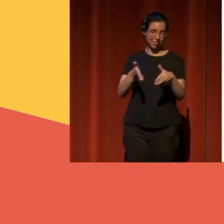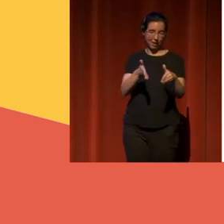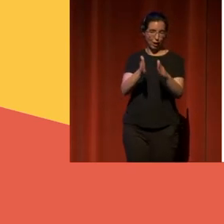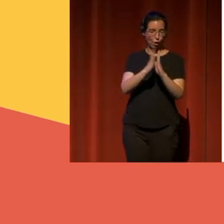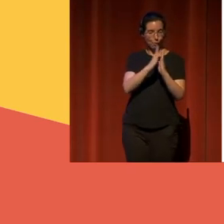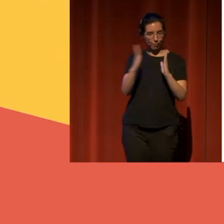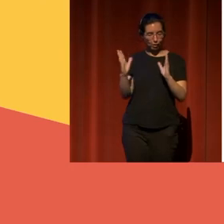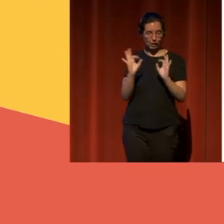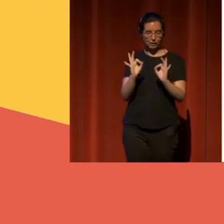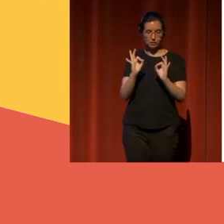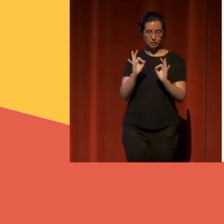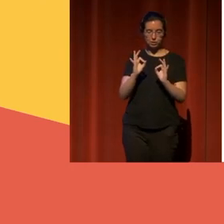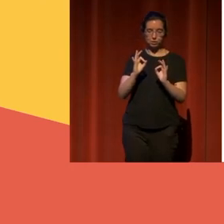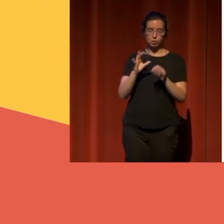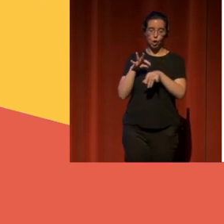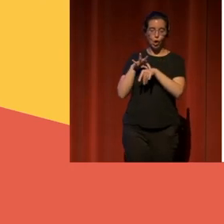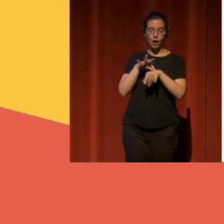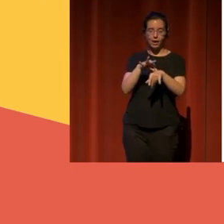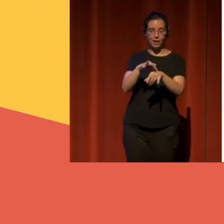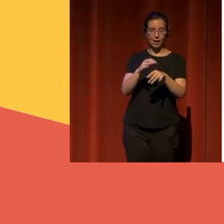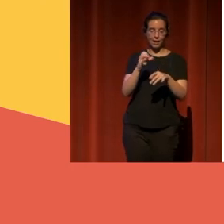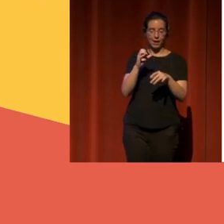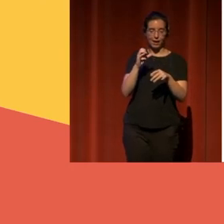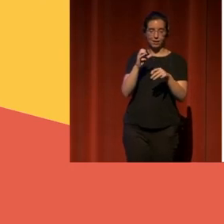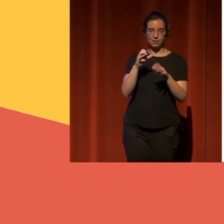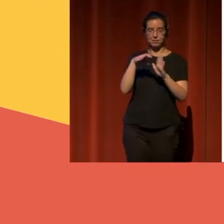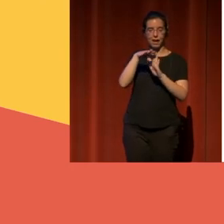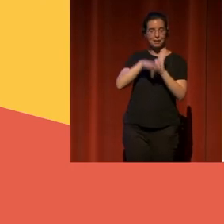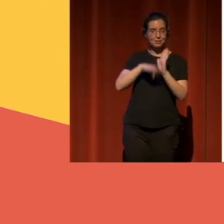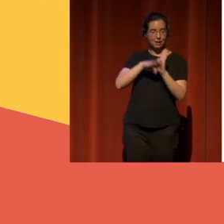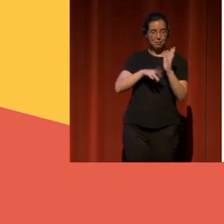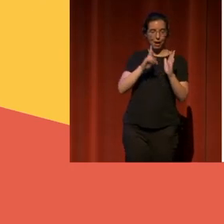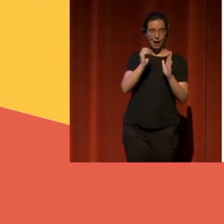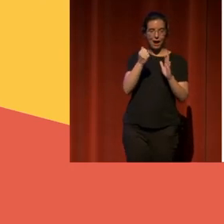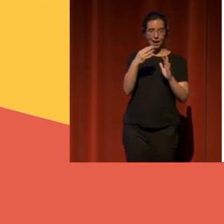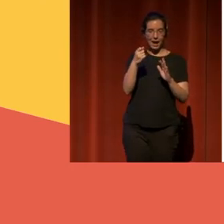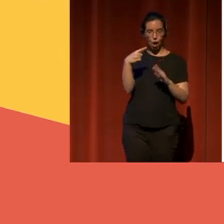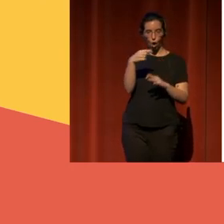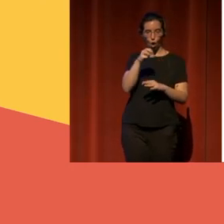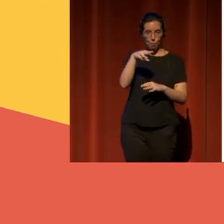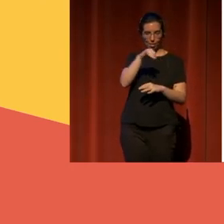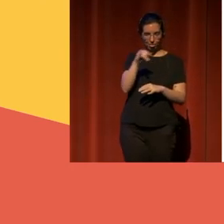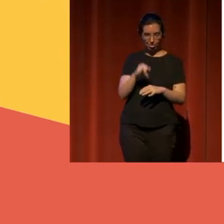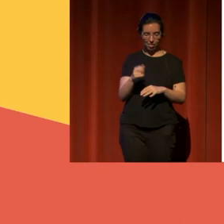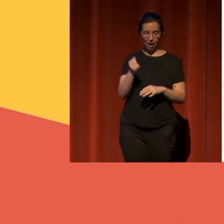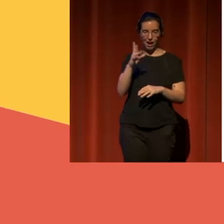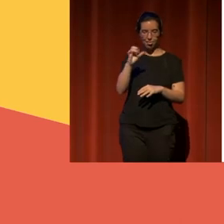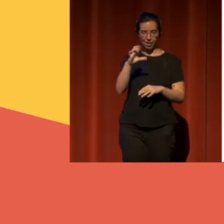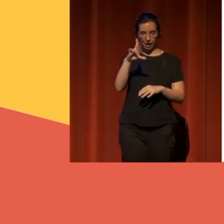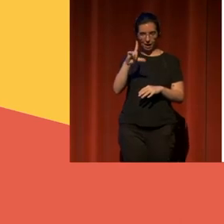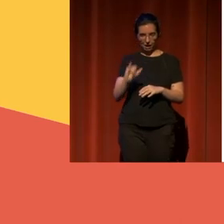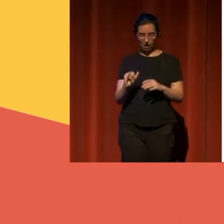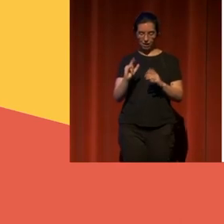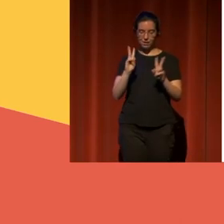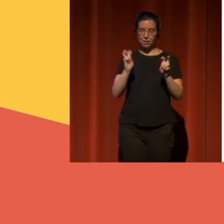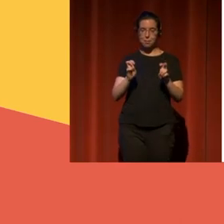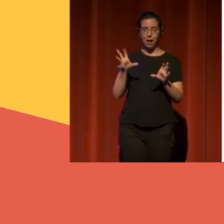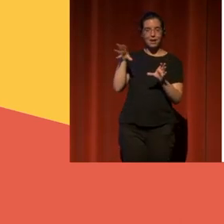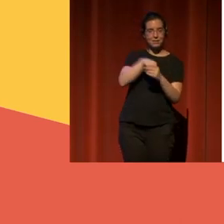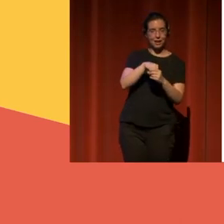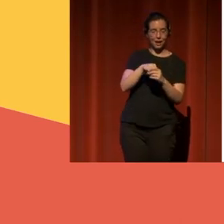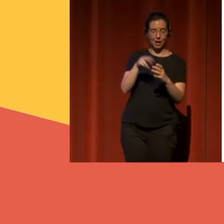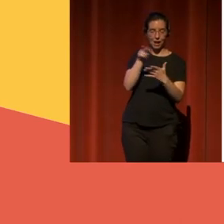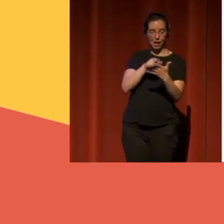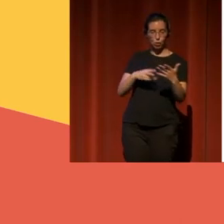bibliotecario, he tomado como guía el esquema de Raquel Gómez y Araceli García Rodríguez para integrar las lecturas en papel y las lecturas digitales